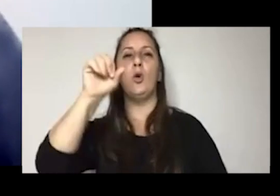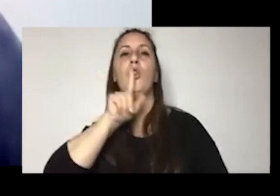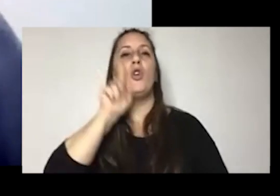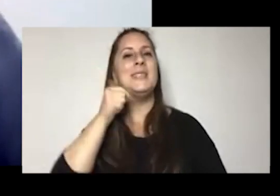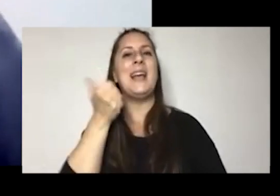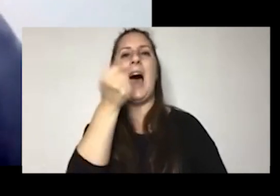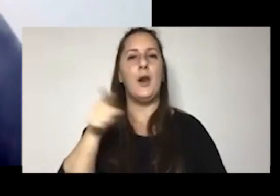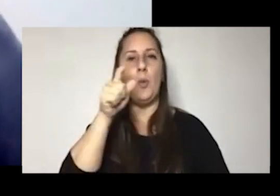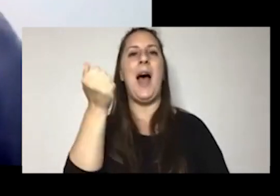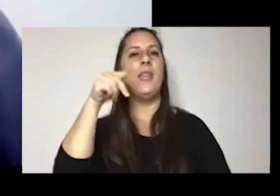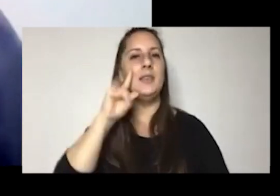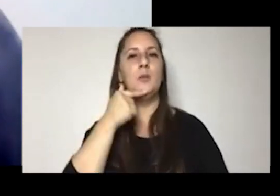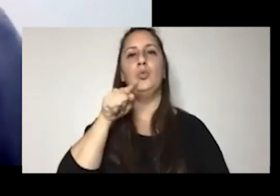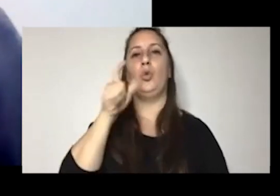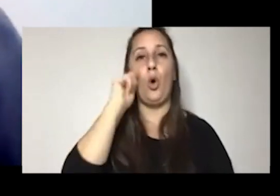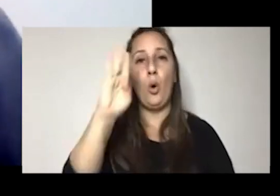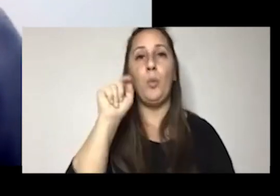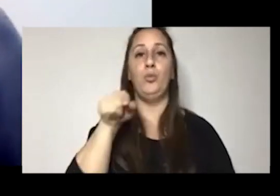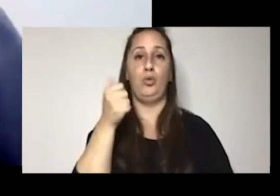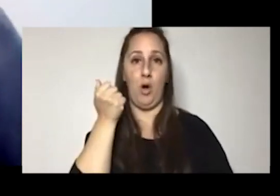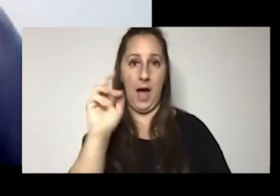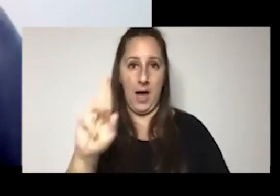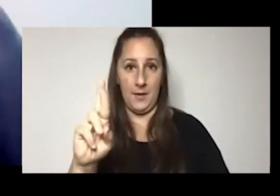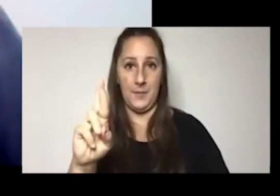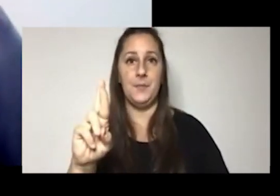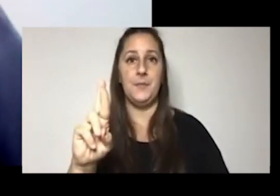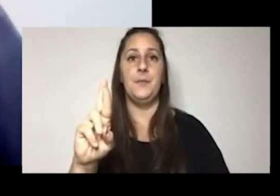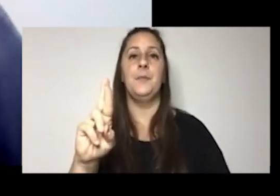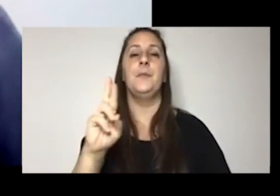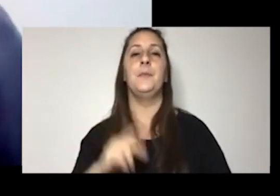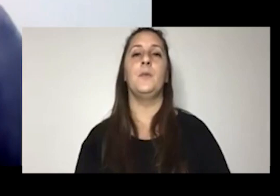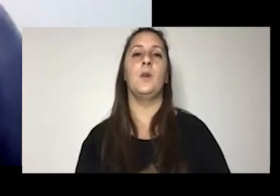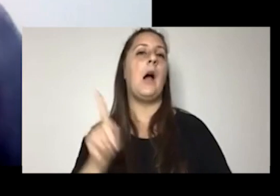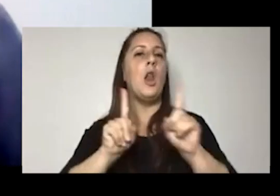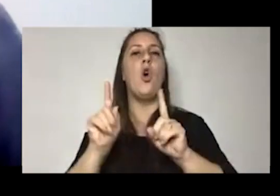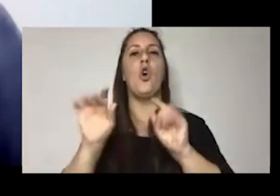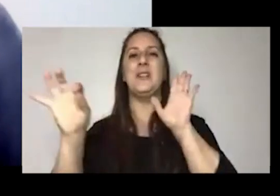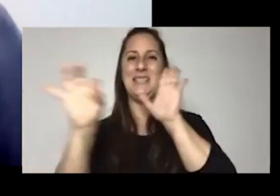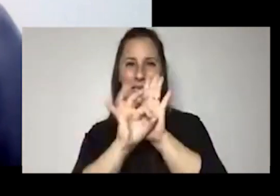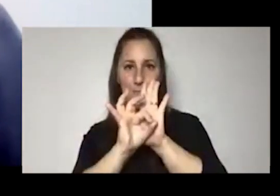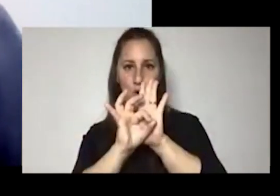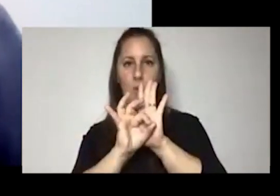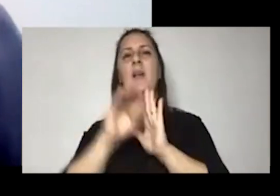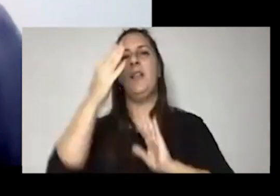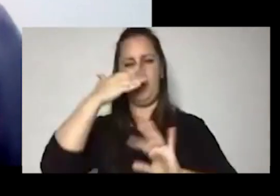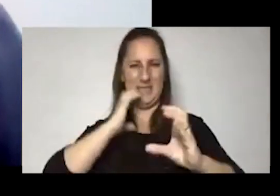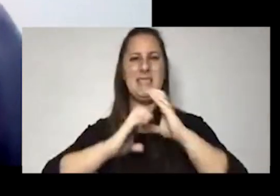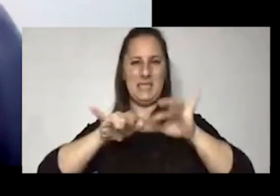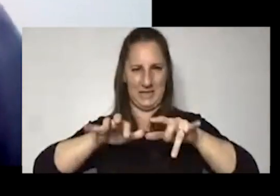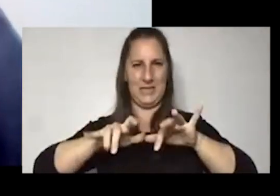automotores@andis.gov.ar, también es con alguna cuestión que tenga que ver con el símbolo. Yo ahora los voy a escribir en el chat para que les